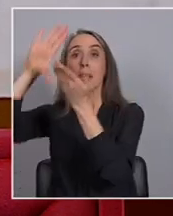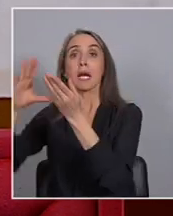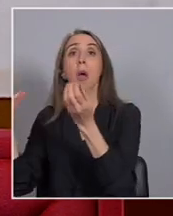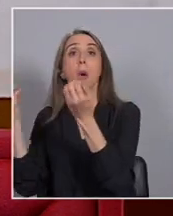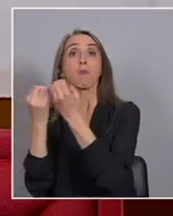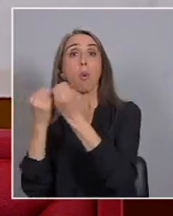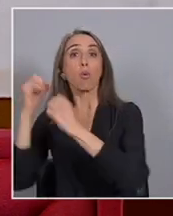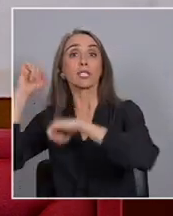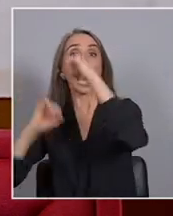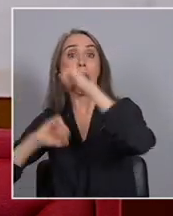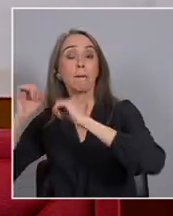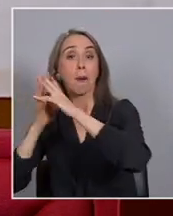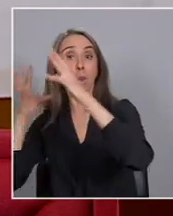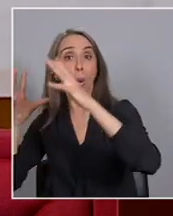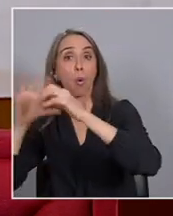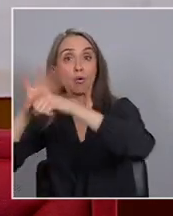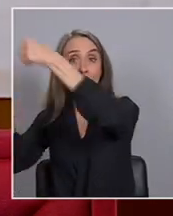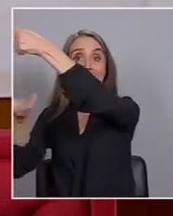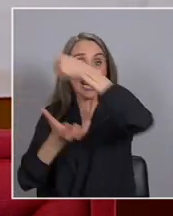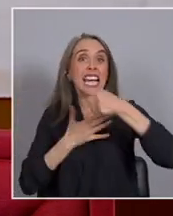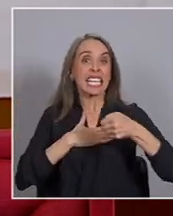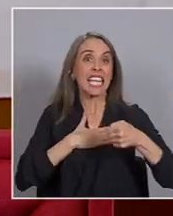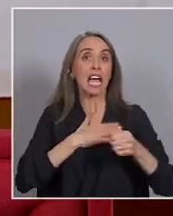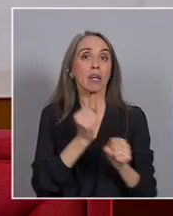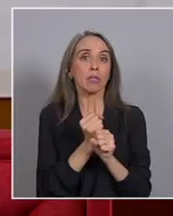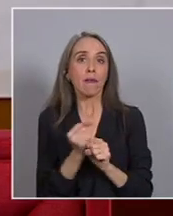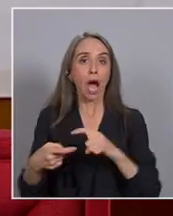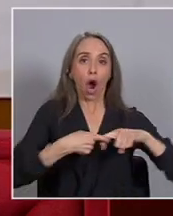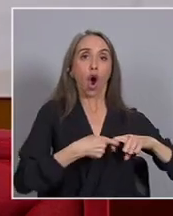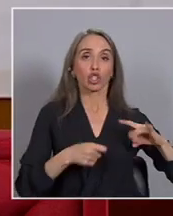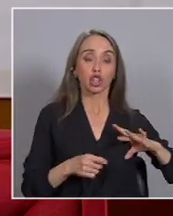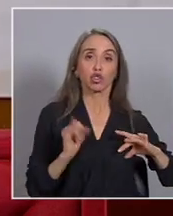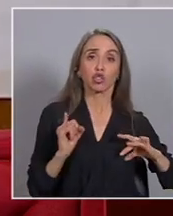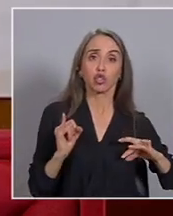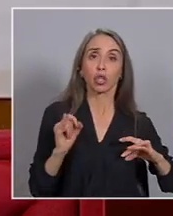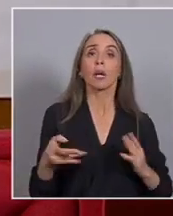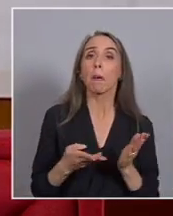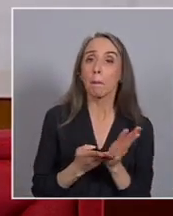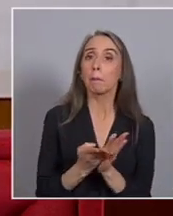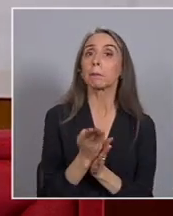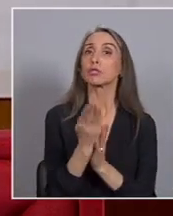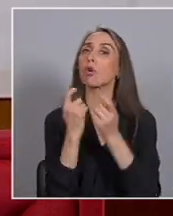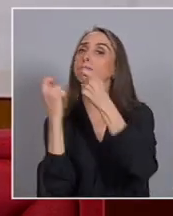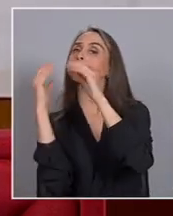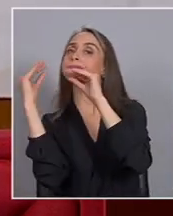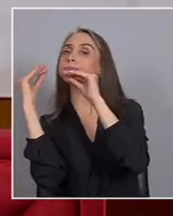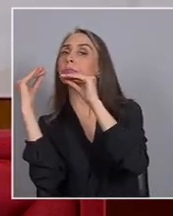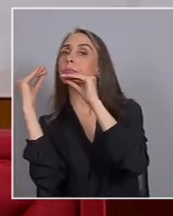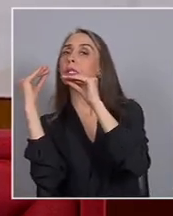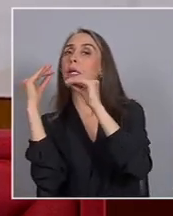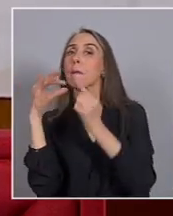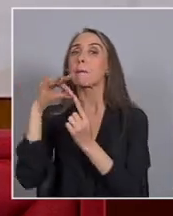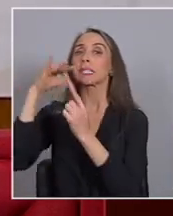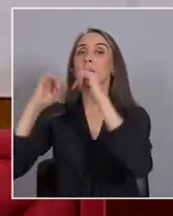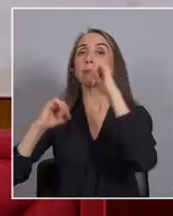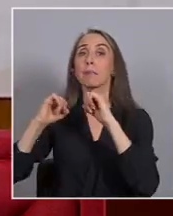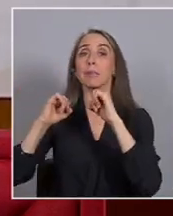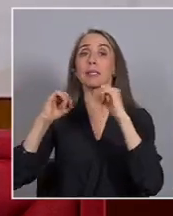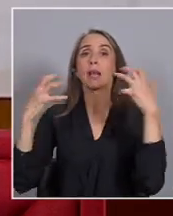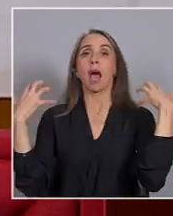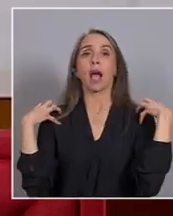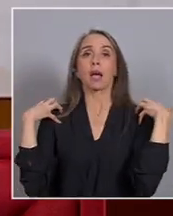inversionistas internacionales que ya han manifestado su interés de trabajar con nosotros y ya se han iniciado las negociaciones con el principal operador del Salar de